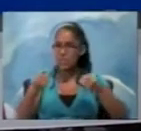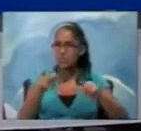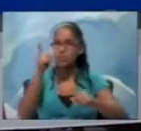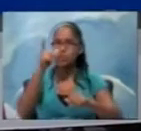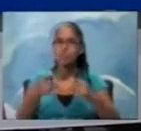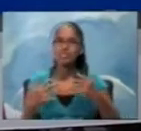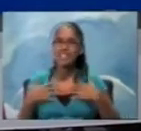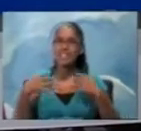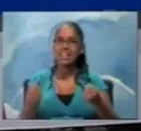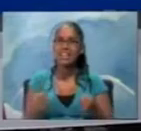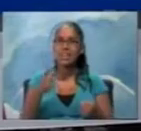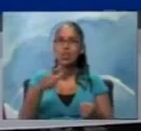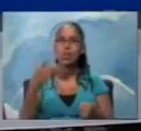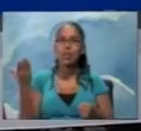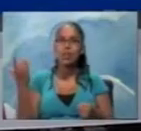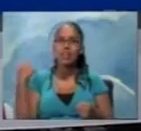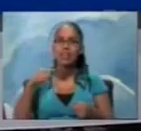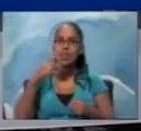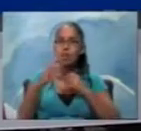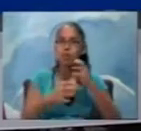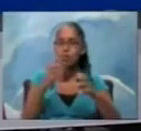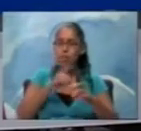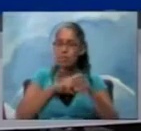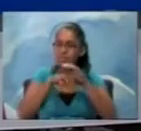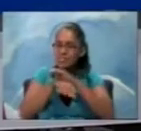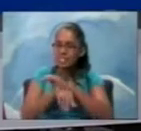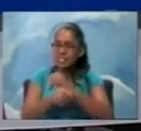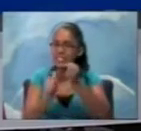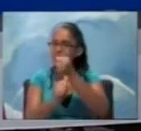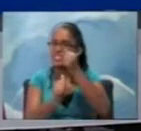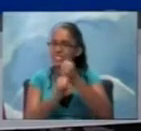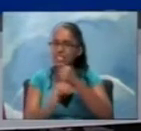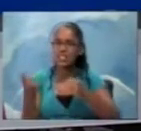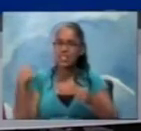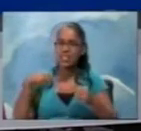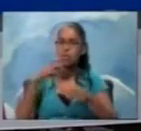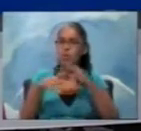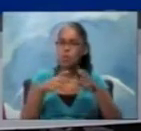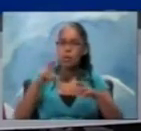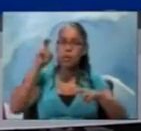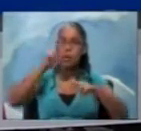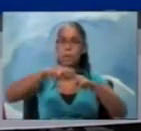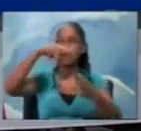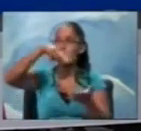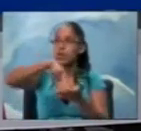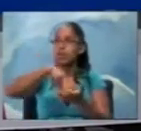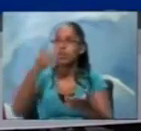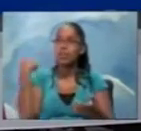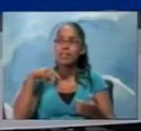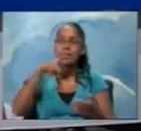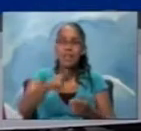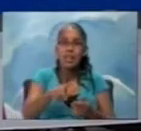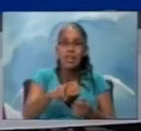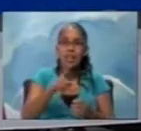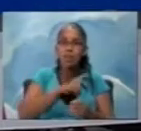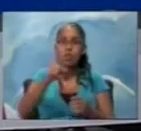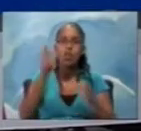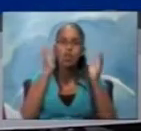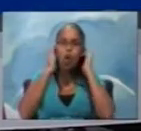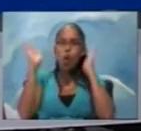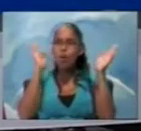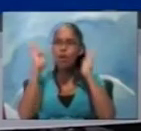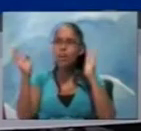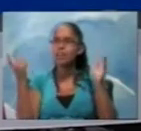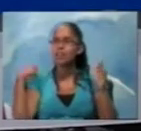sanados. Los que tienen problemas de hemorroides. Siete. Los que tienen problemas de parálisis. Ocho. Los que tienen problemas en los oídos. Los que